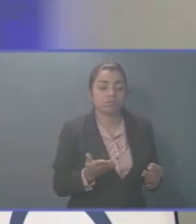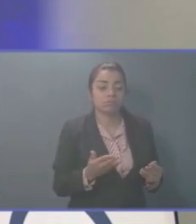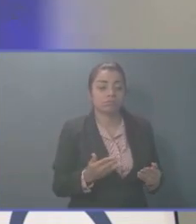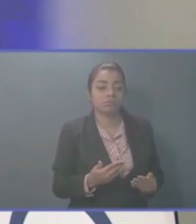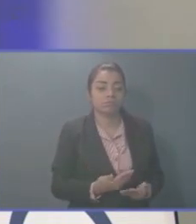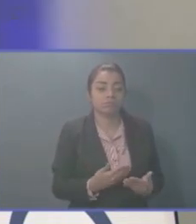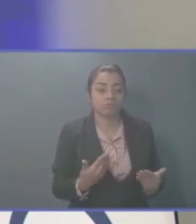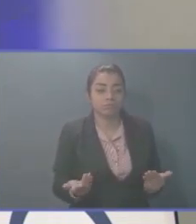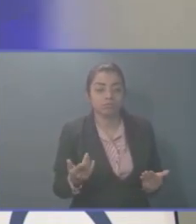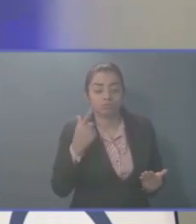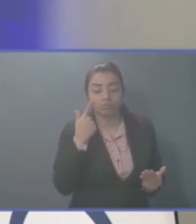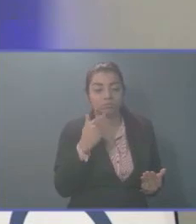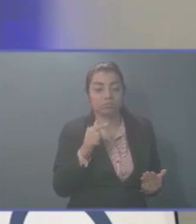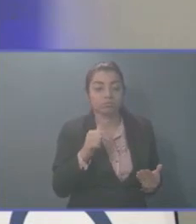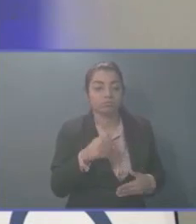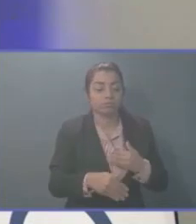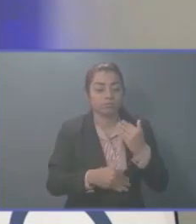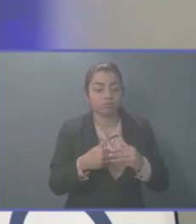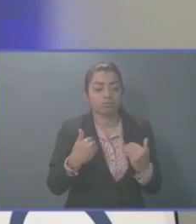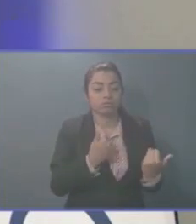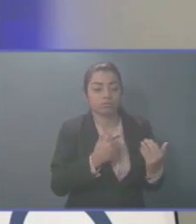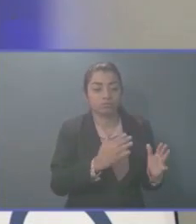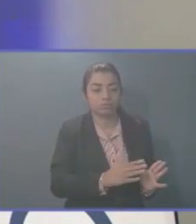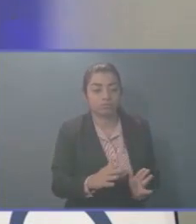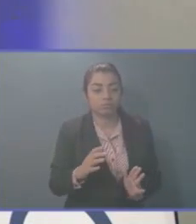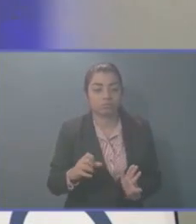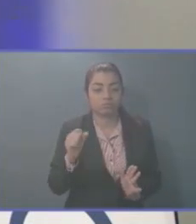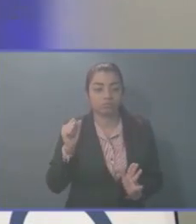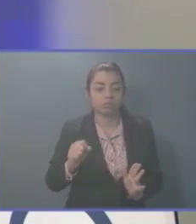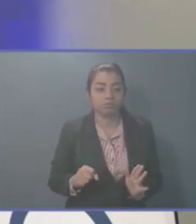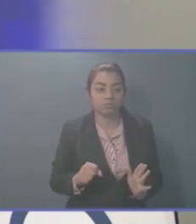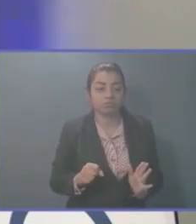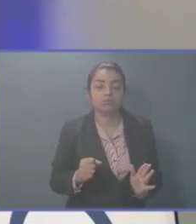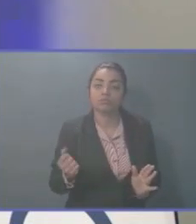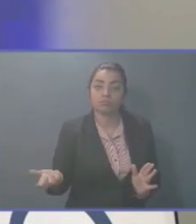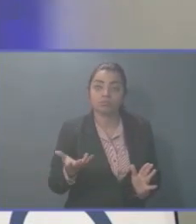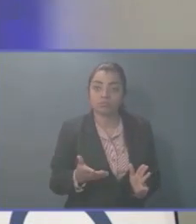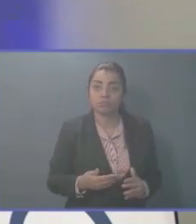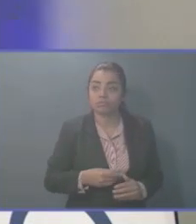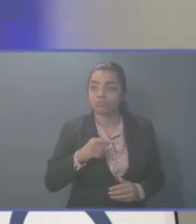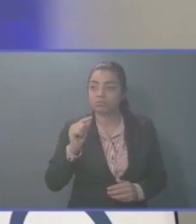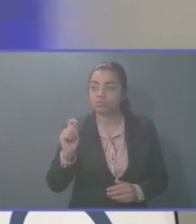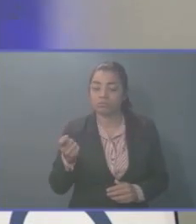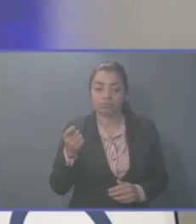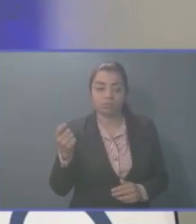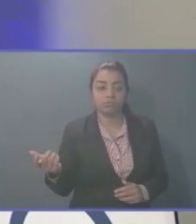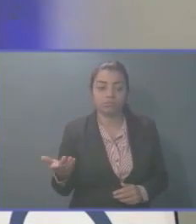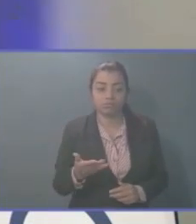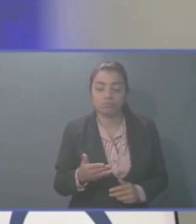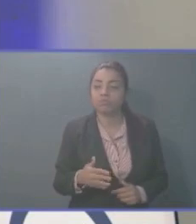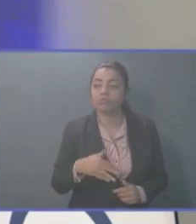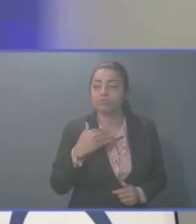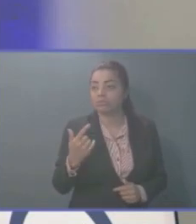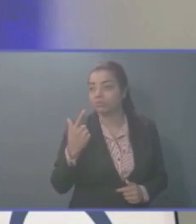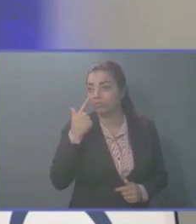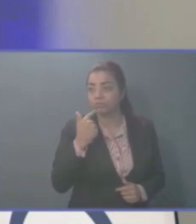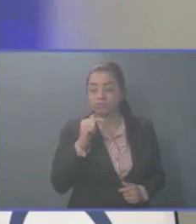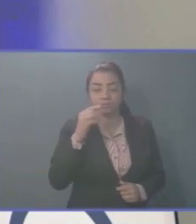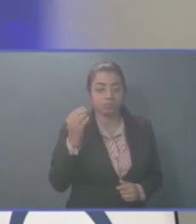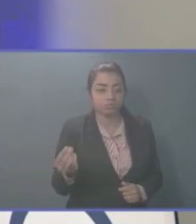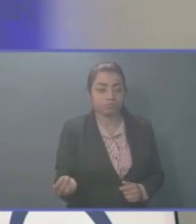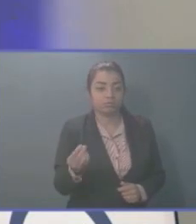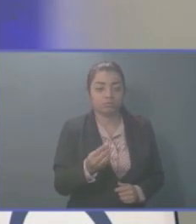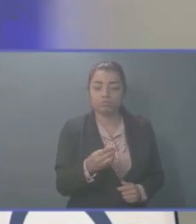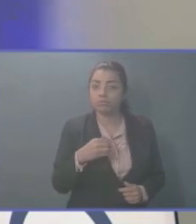sociedad. Uno de sus ejes era este tema. Y lo digo porque a veces se trata de decir que no se hace nada o no se ha hecho